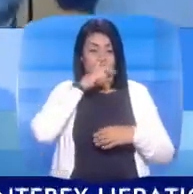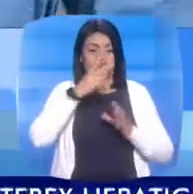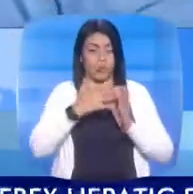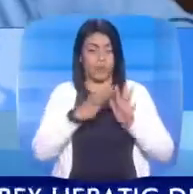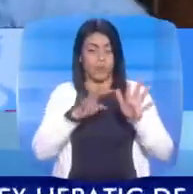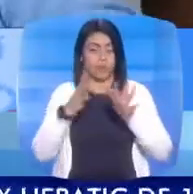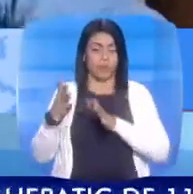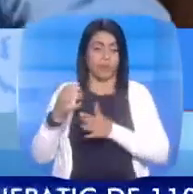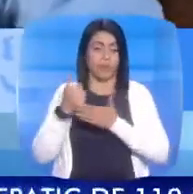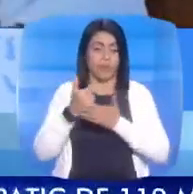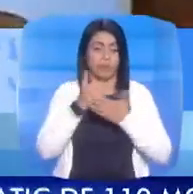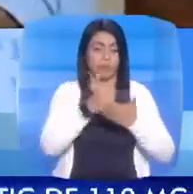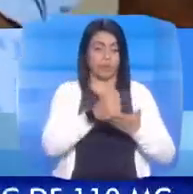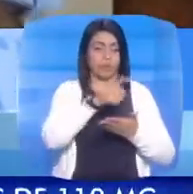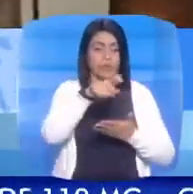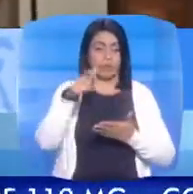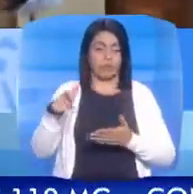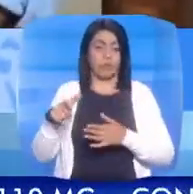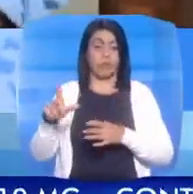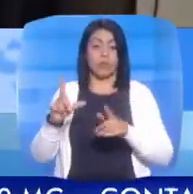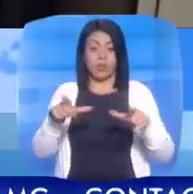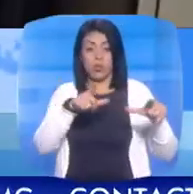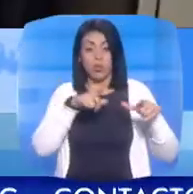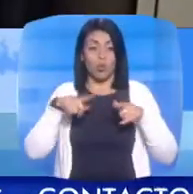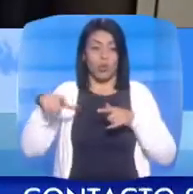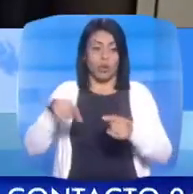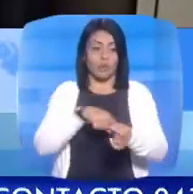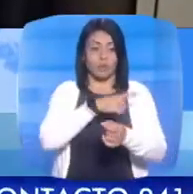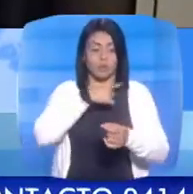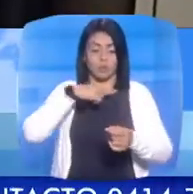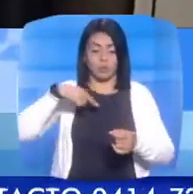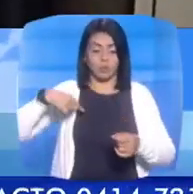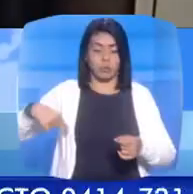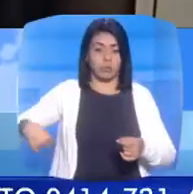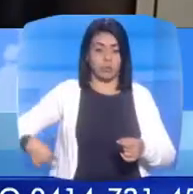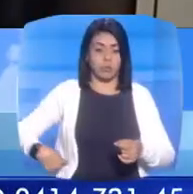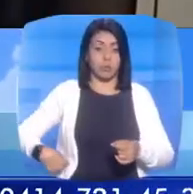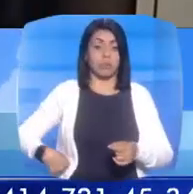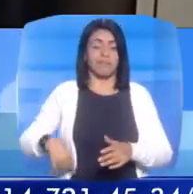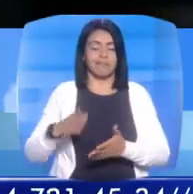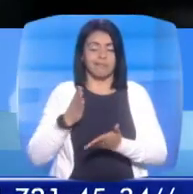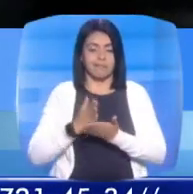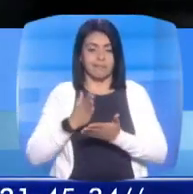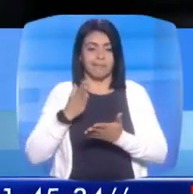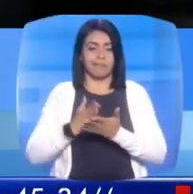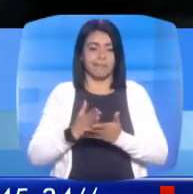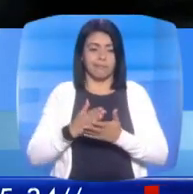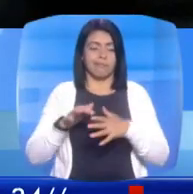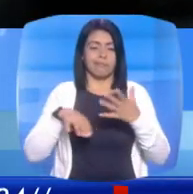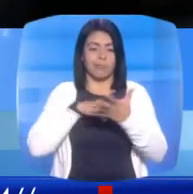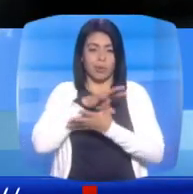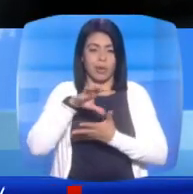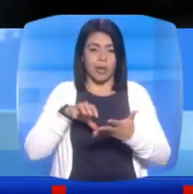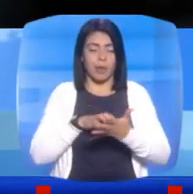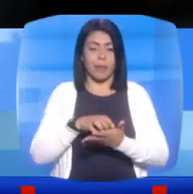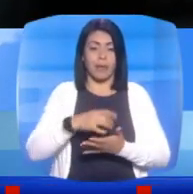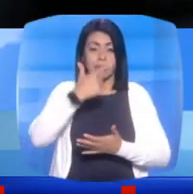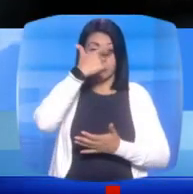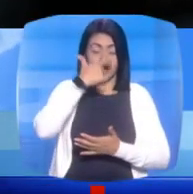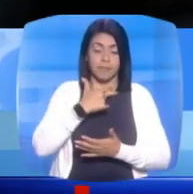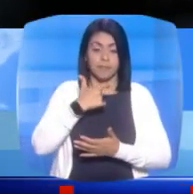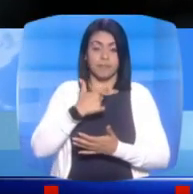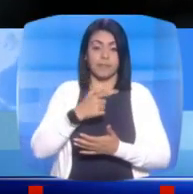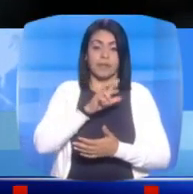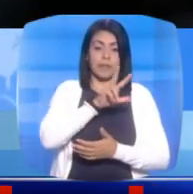empezó a colaborar con sus compañeros de las unidades de diálisis quienes tienen una pelea constante un paciente renal debe